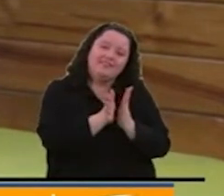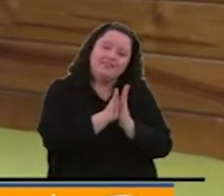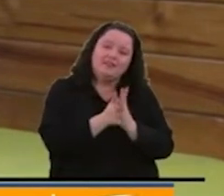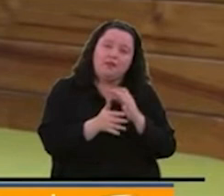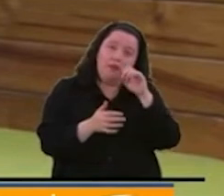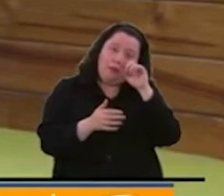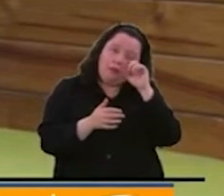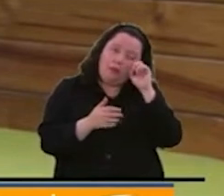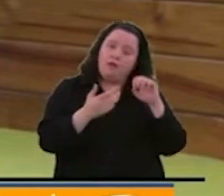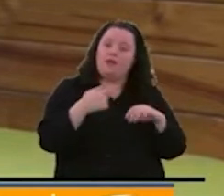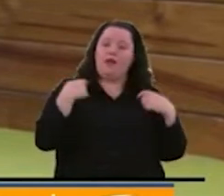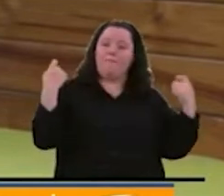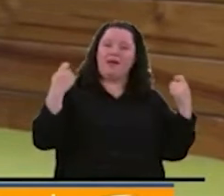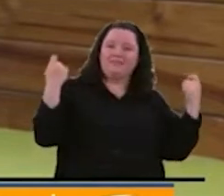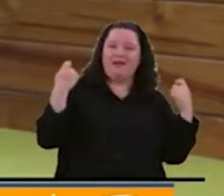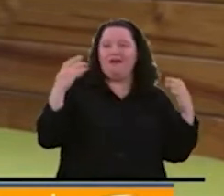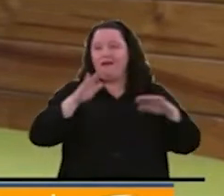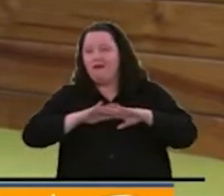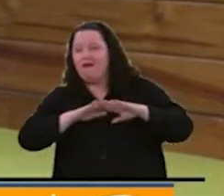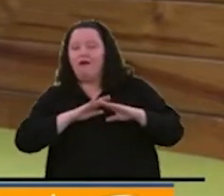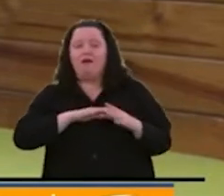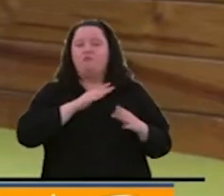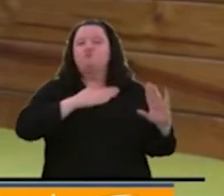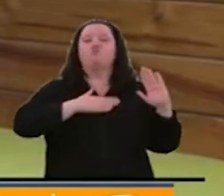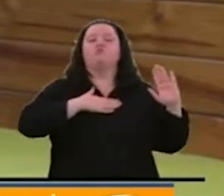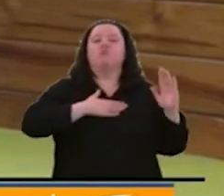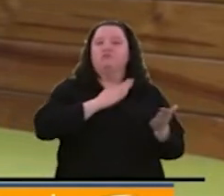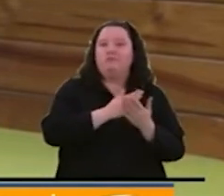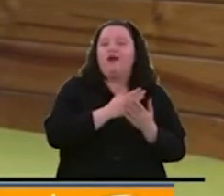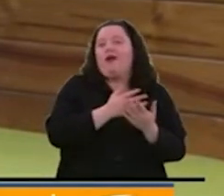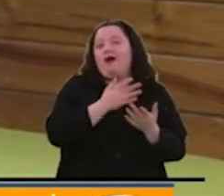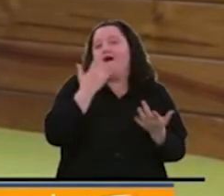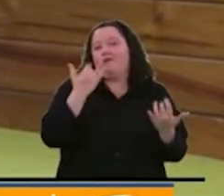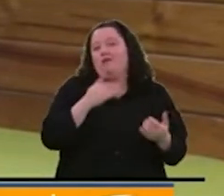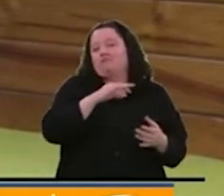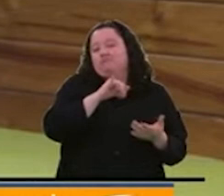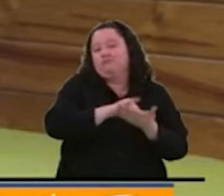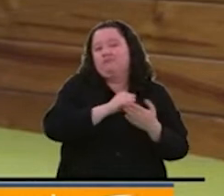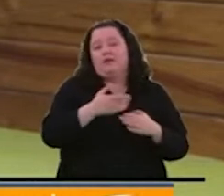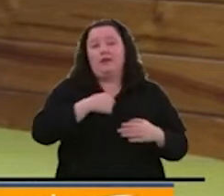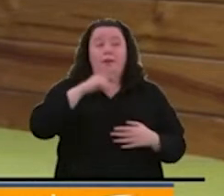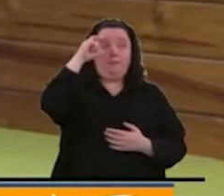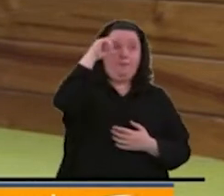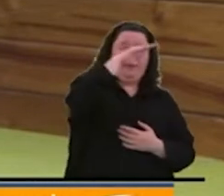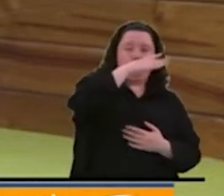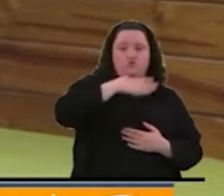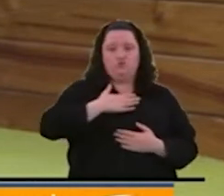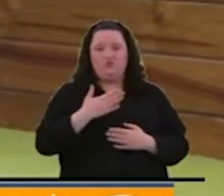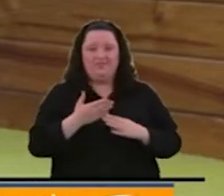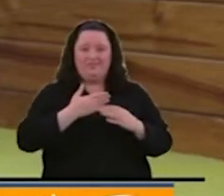decir, esta es una promesa de campaña que hicimos, tanto el presidente Gustavo Petro como yo